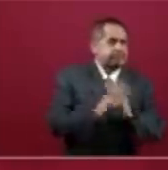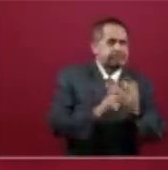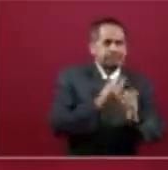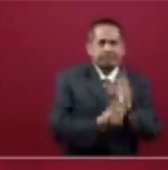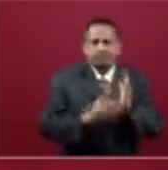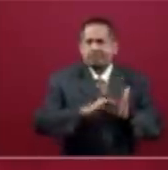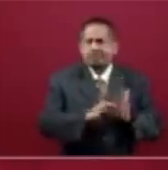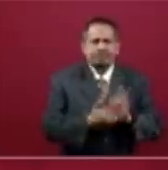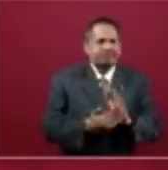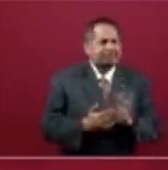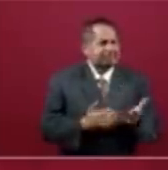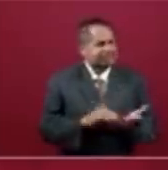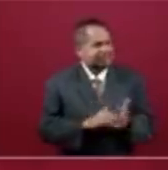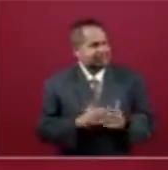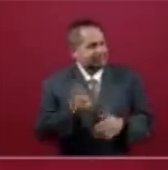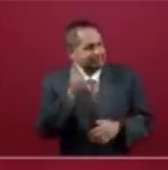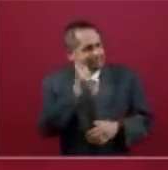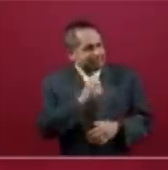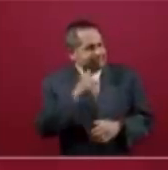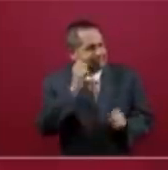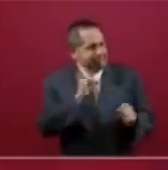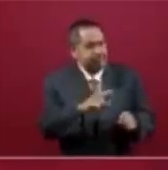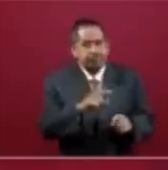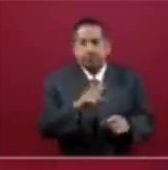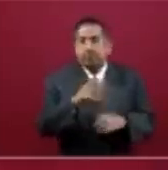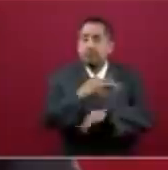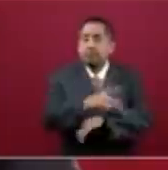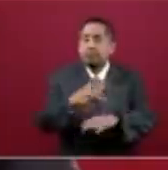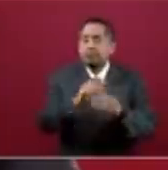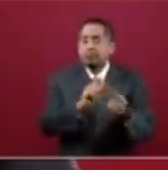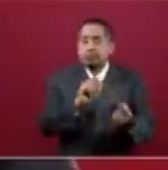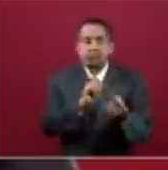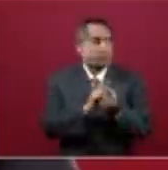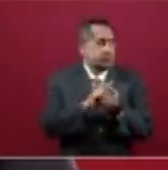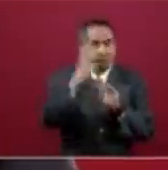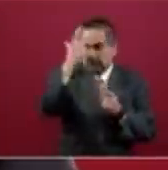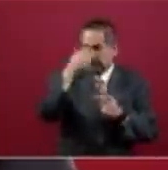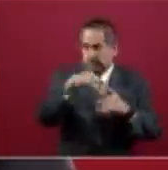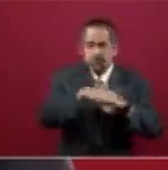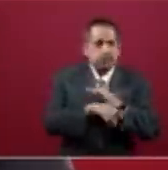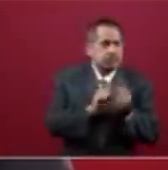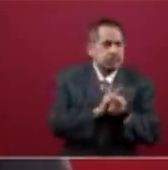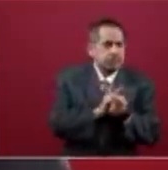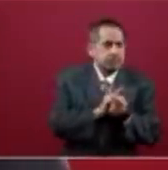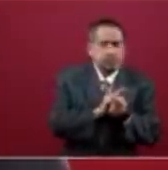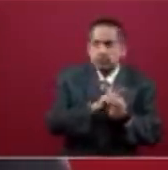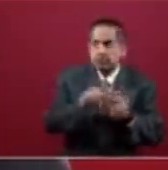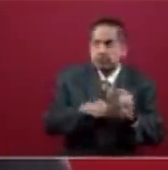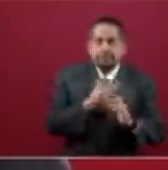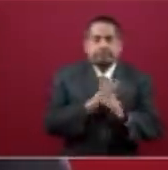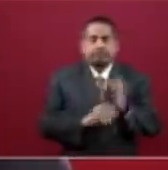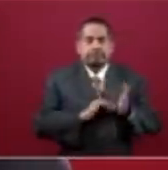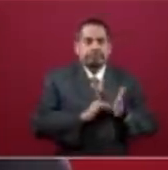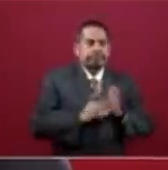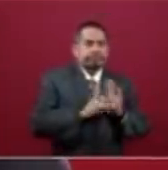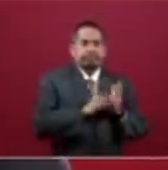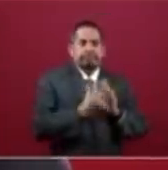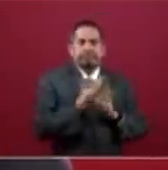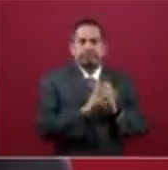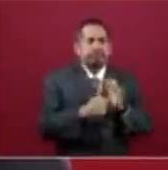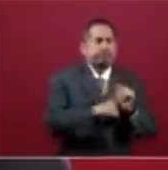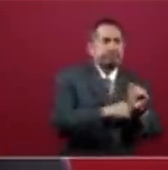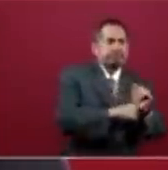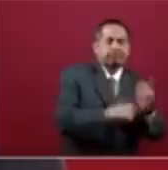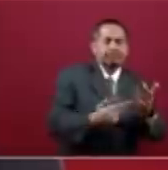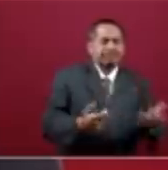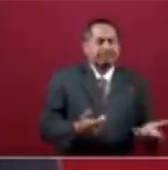solo puedan ver a sus familias en la noche, de vez en cuando, hay veces